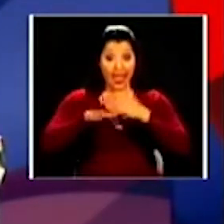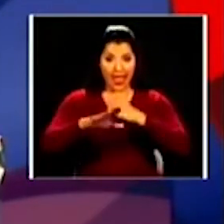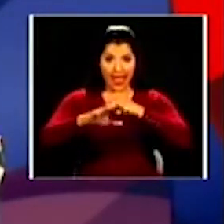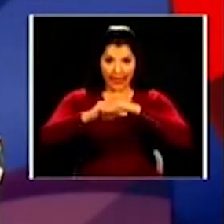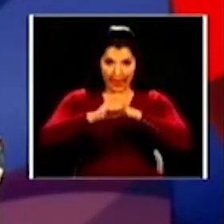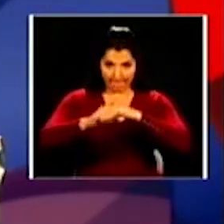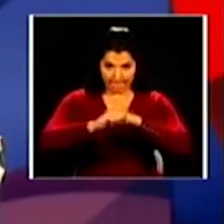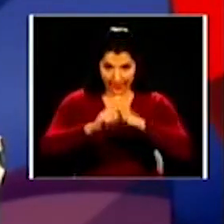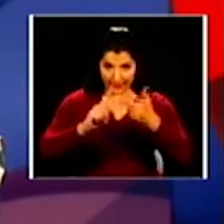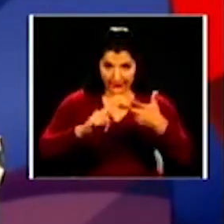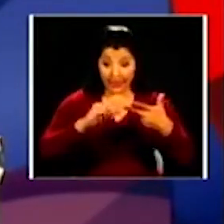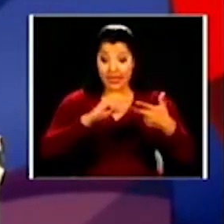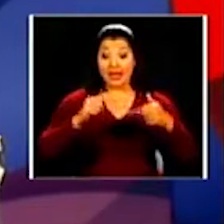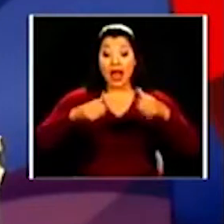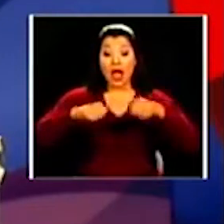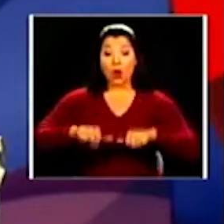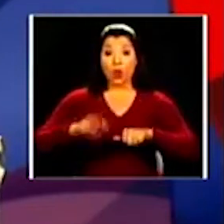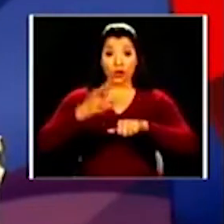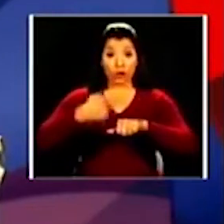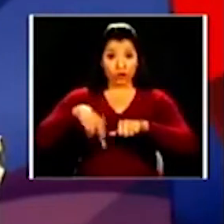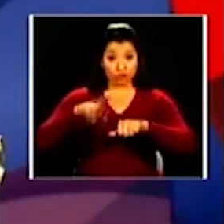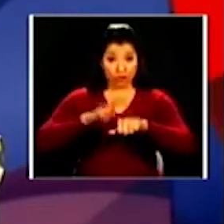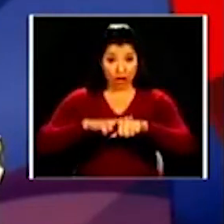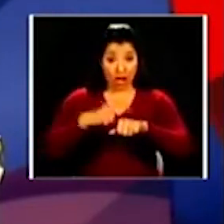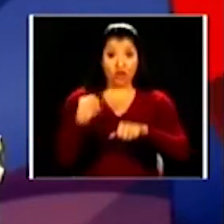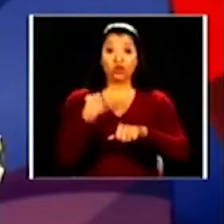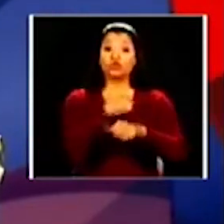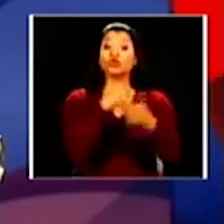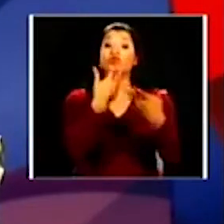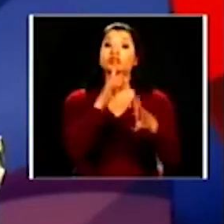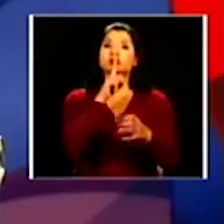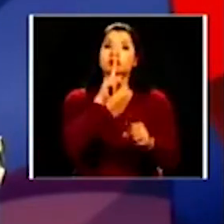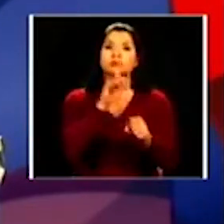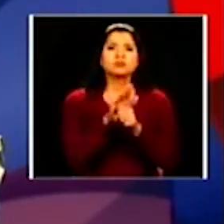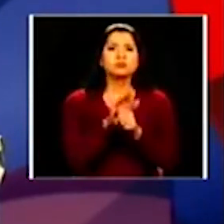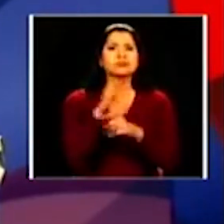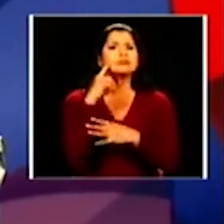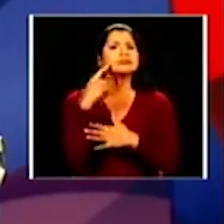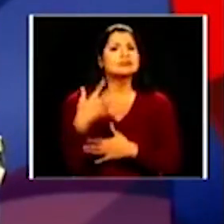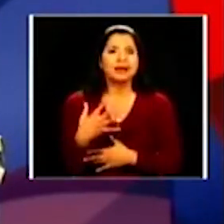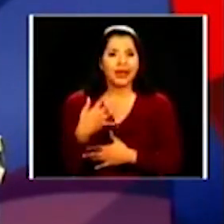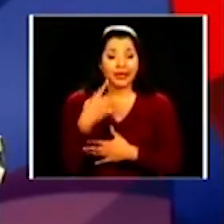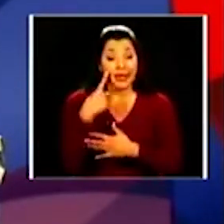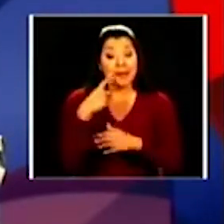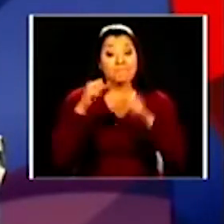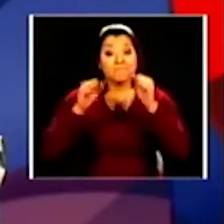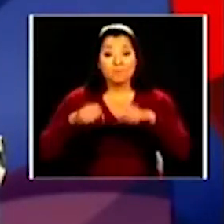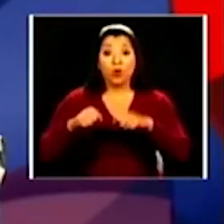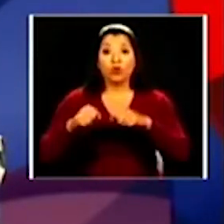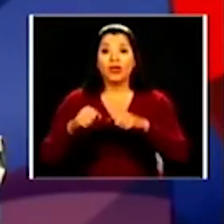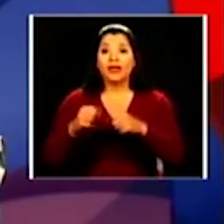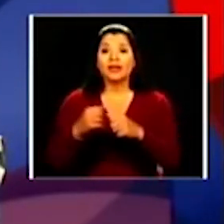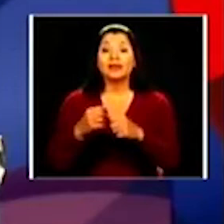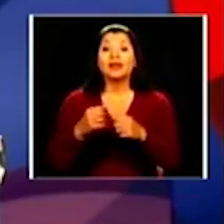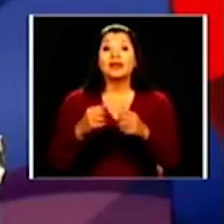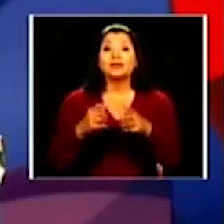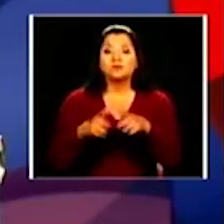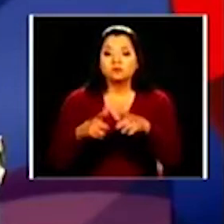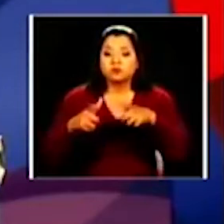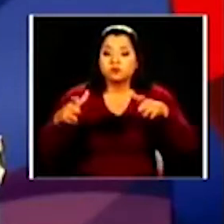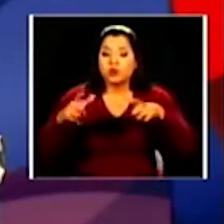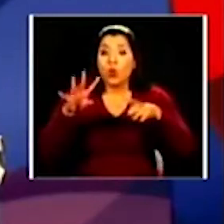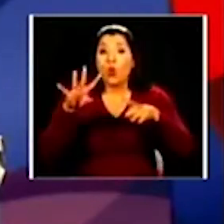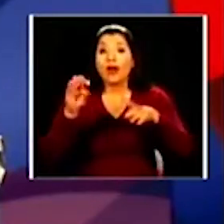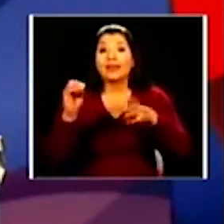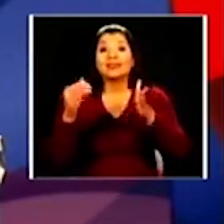en el acuerdo nacional, hemos puesto un compromiso para aumentar en 40,000 cupos la red de cuidado en